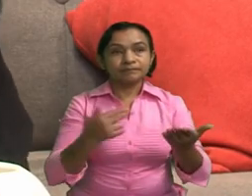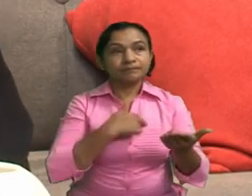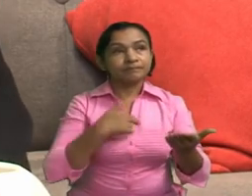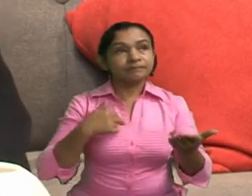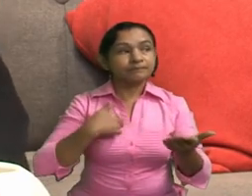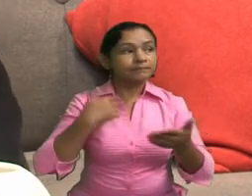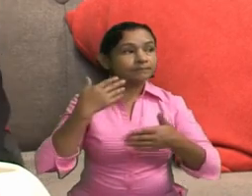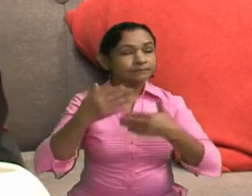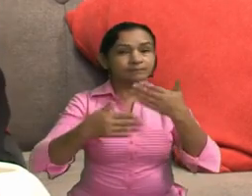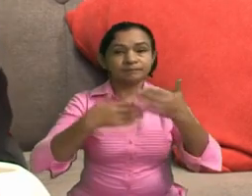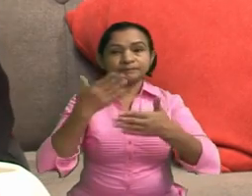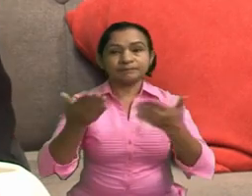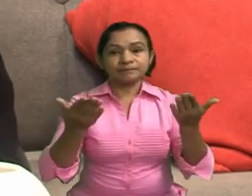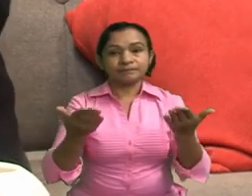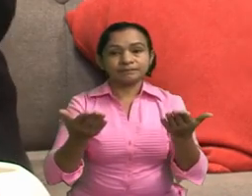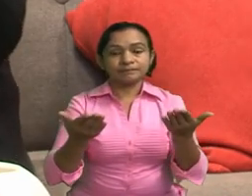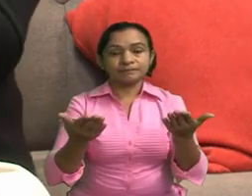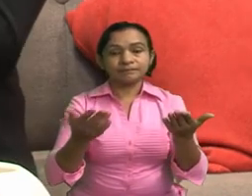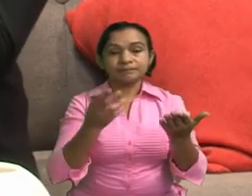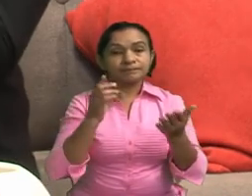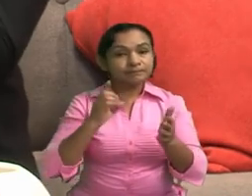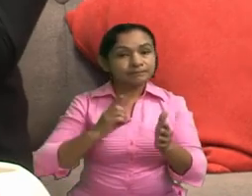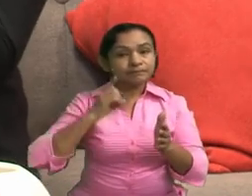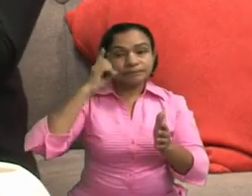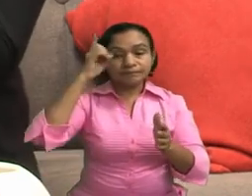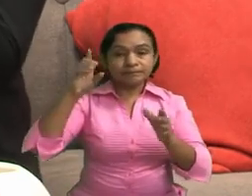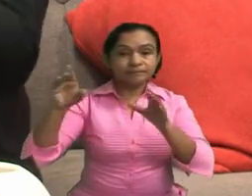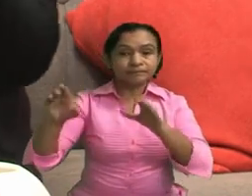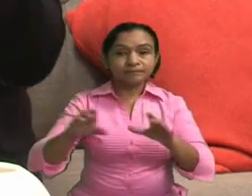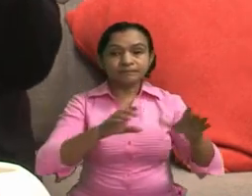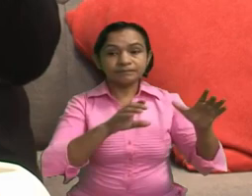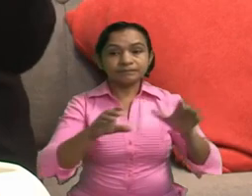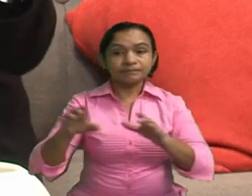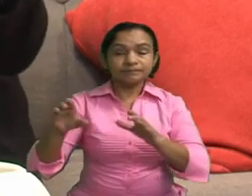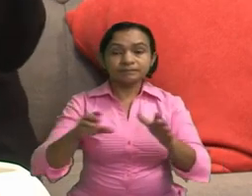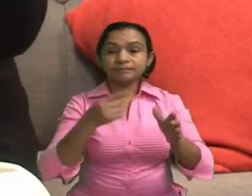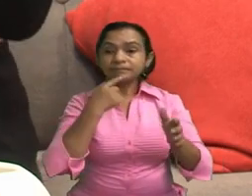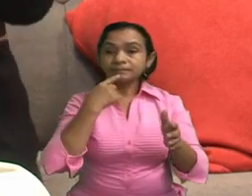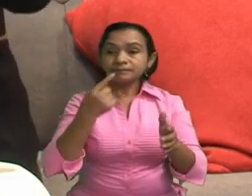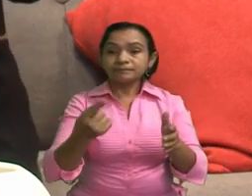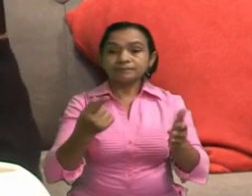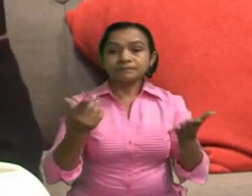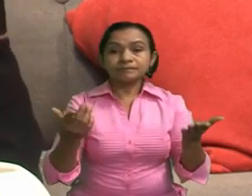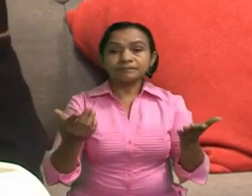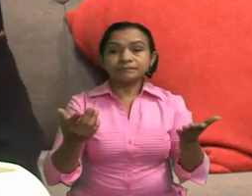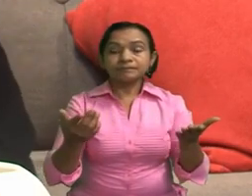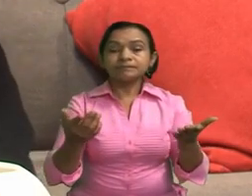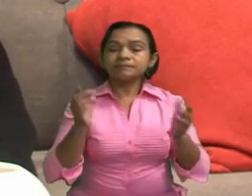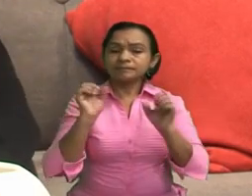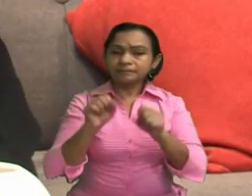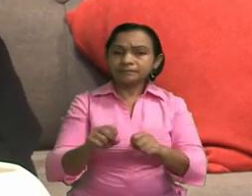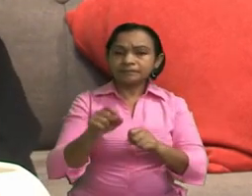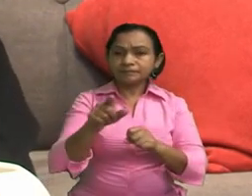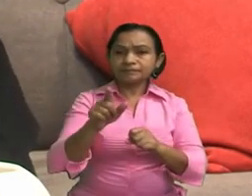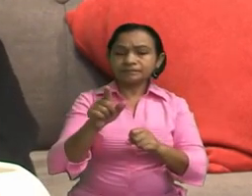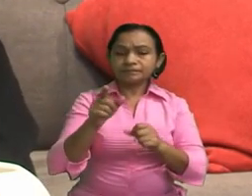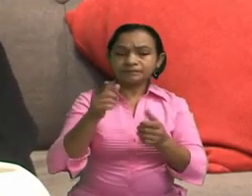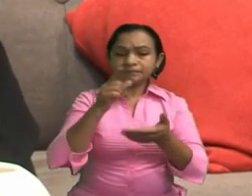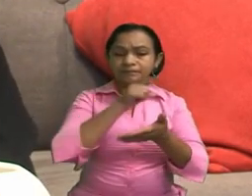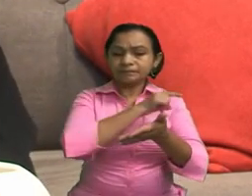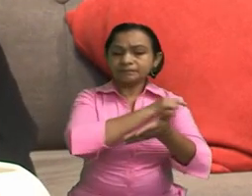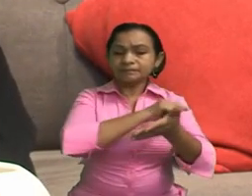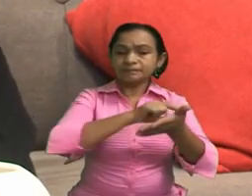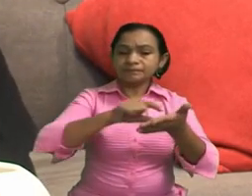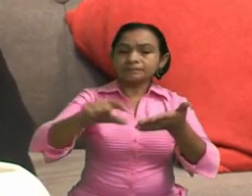el proceso de desarrollo de las acciones, decirle al ganadero, mira, vas a poder también producir madera,